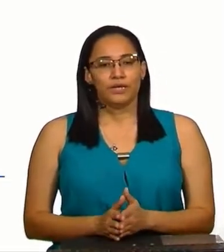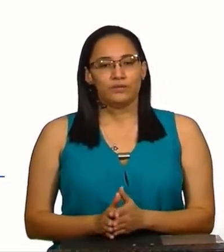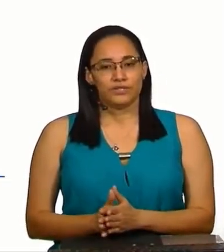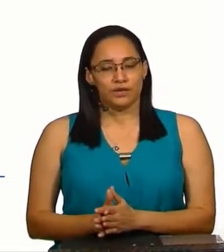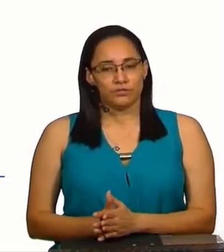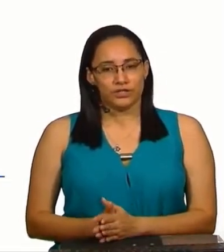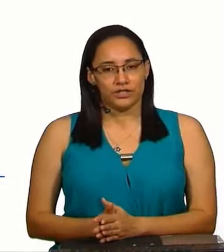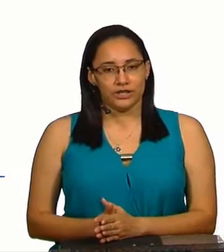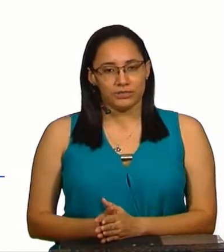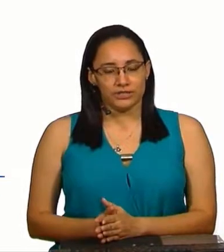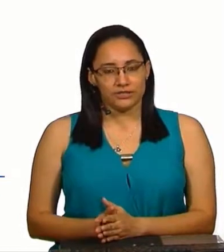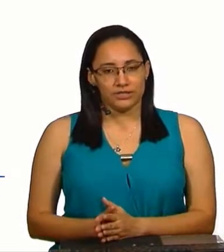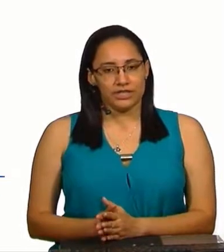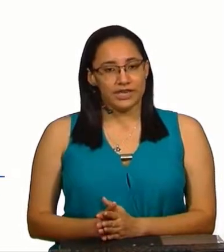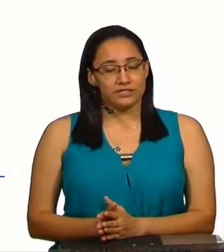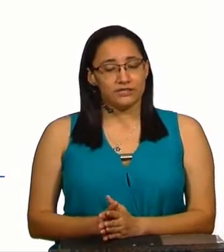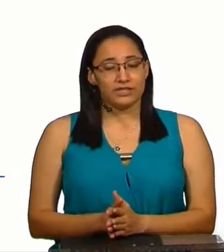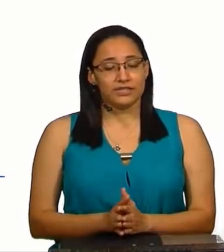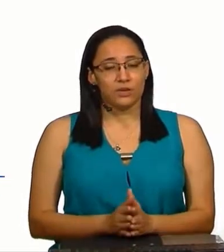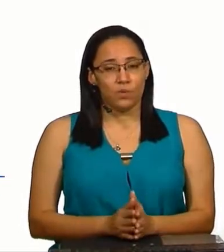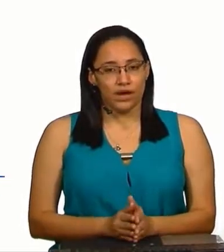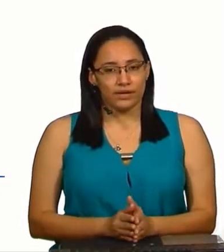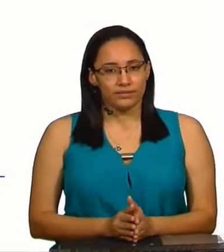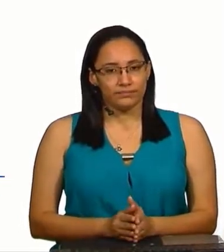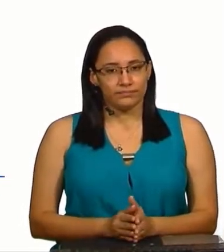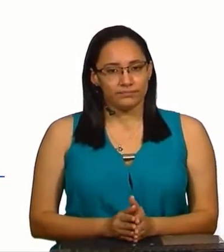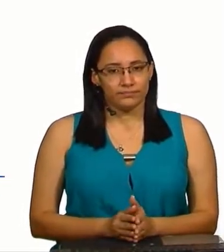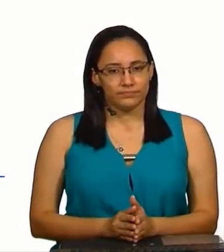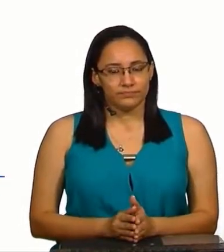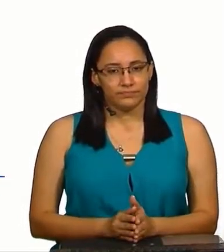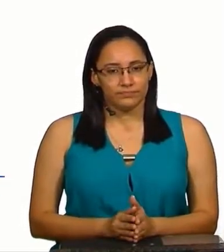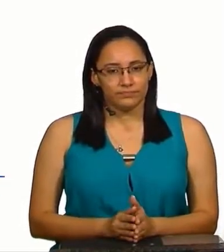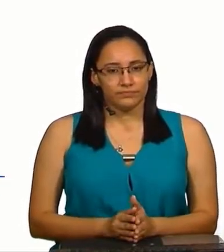Muy bien, nuestras opciones de respuesta son yes, you can take one